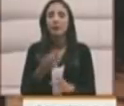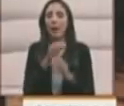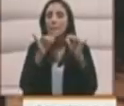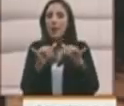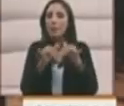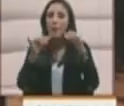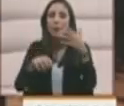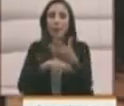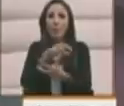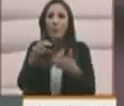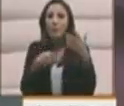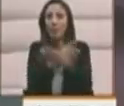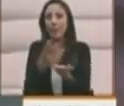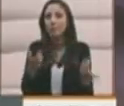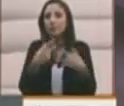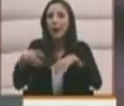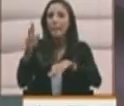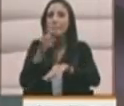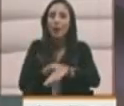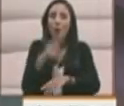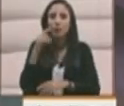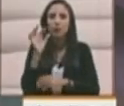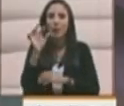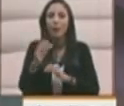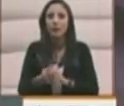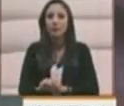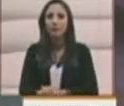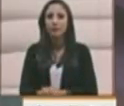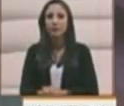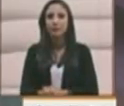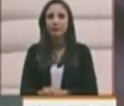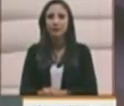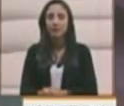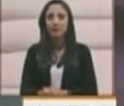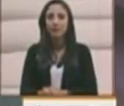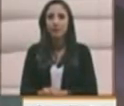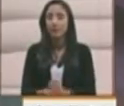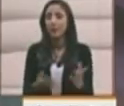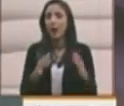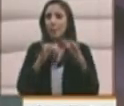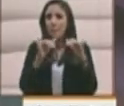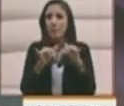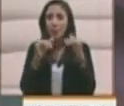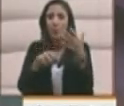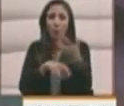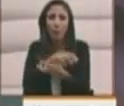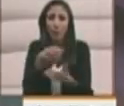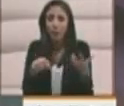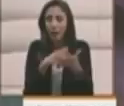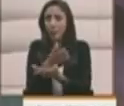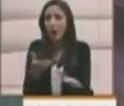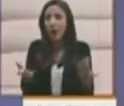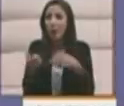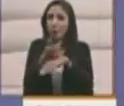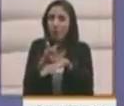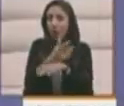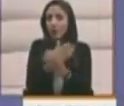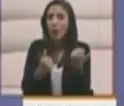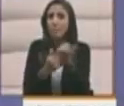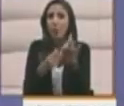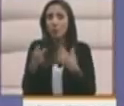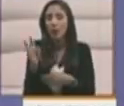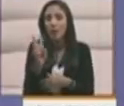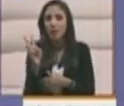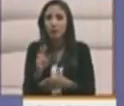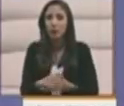desangrando a nuestro país y malponiendo pues los trabajos que está realizando nuestro gobierno a favor del pueblo. Es que no es